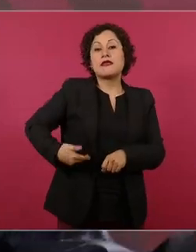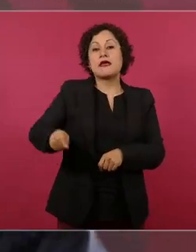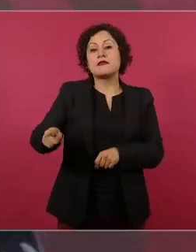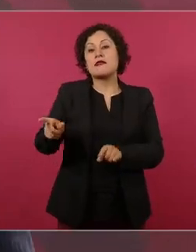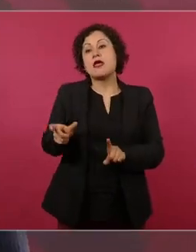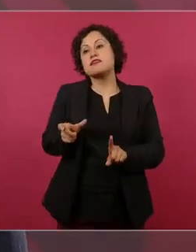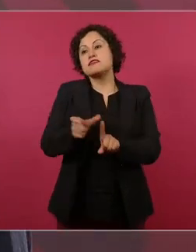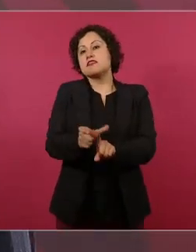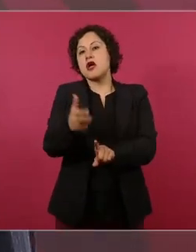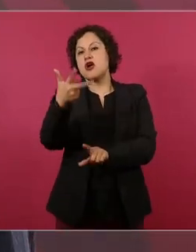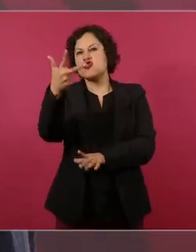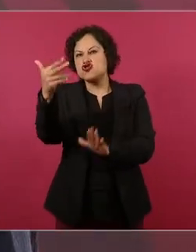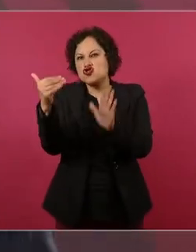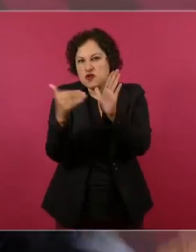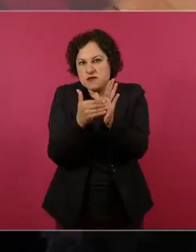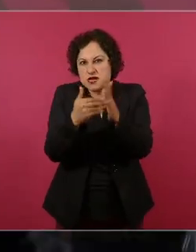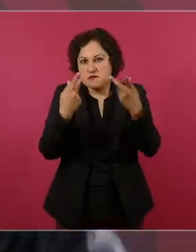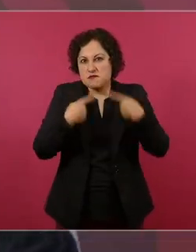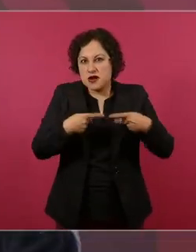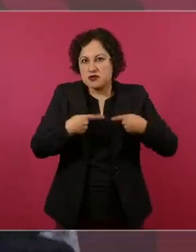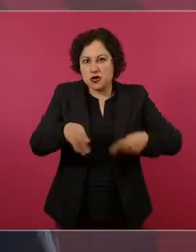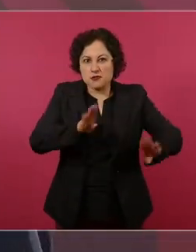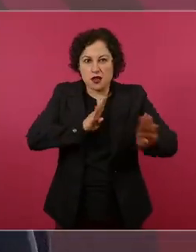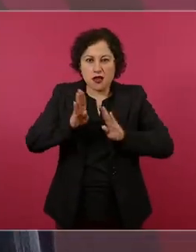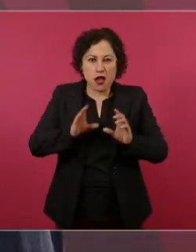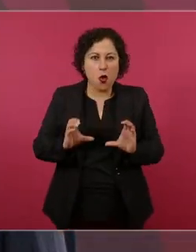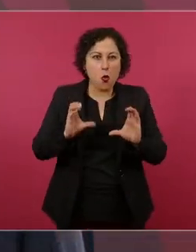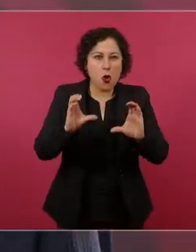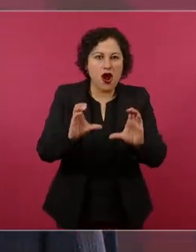todo eso, desde que llegué,